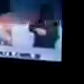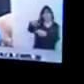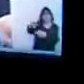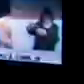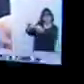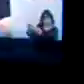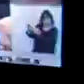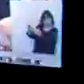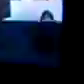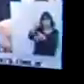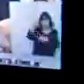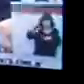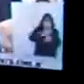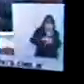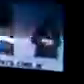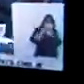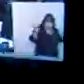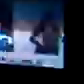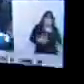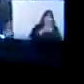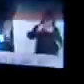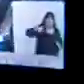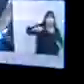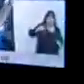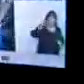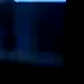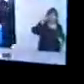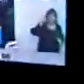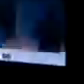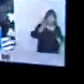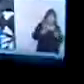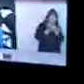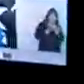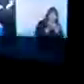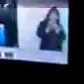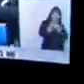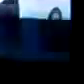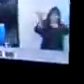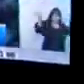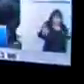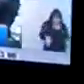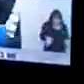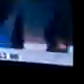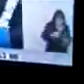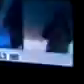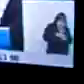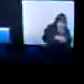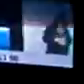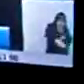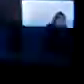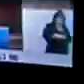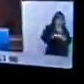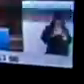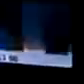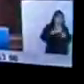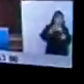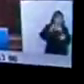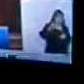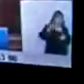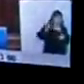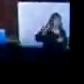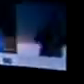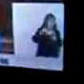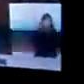impermeabilización en el departamento de La Valle de 84 kilómetros de canales, con una inversión de más de